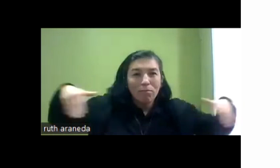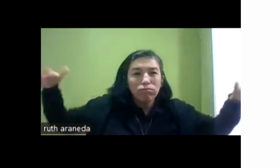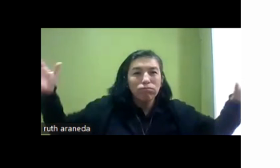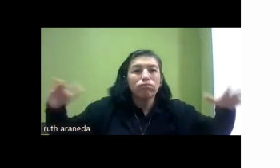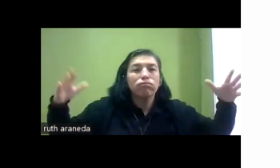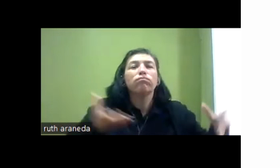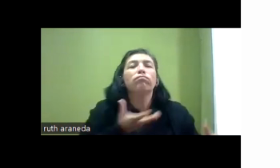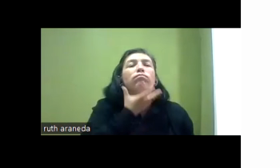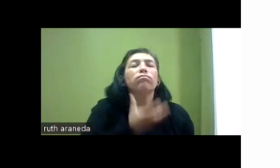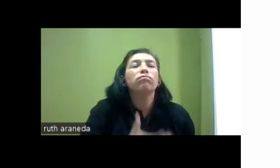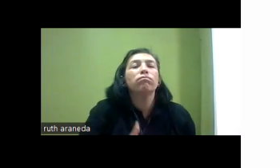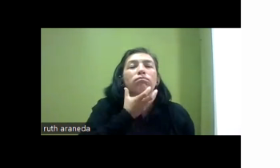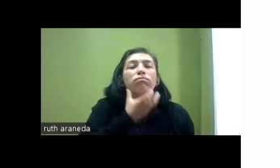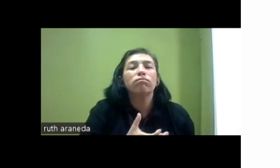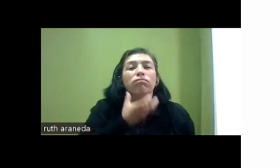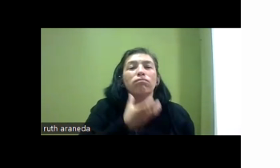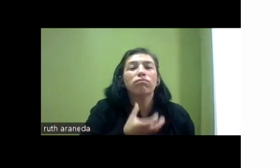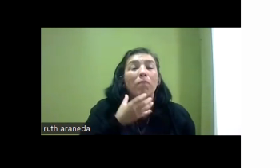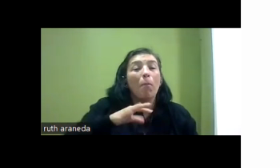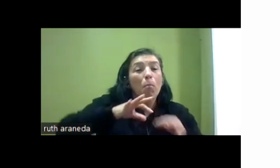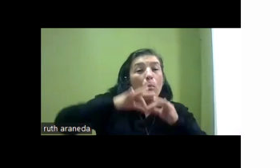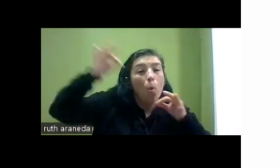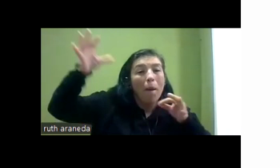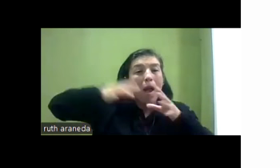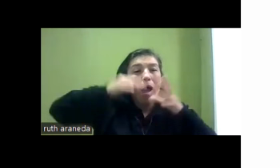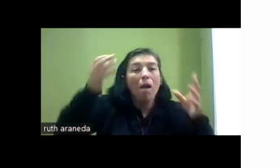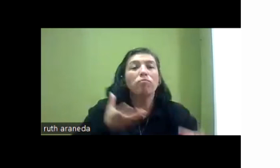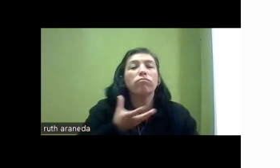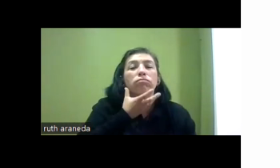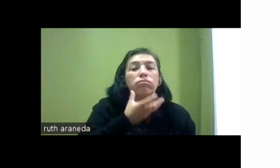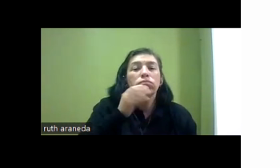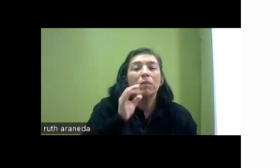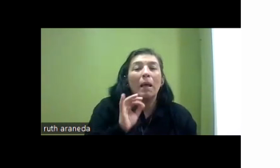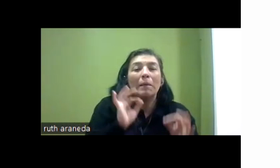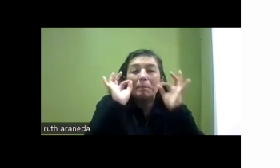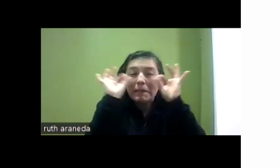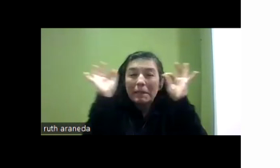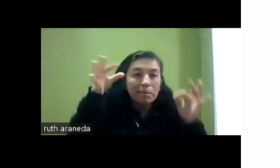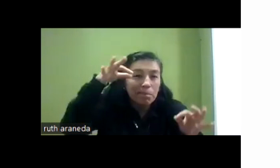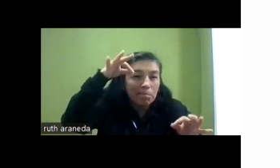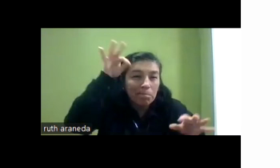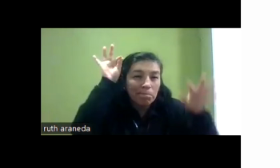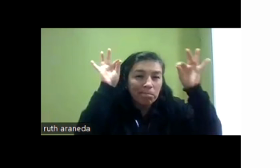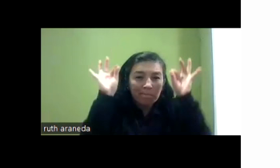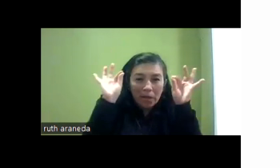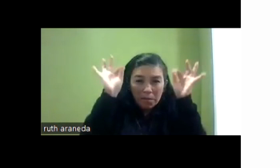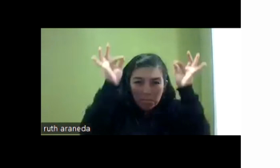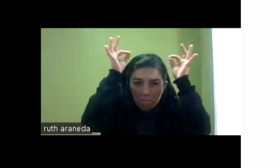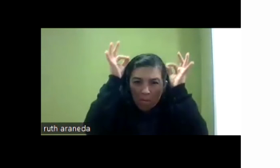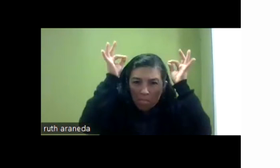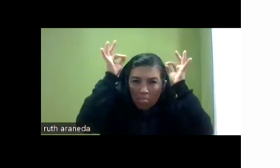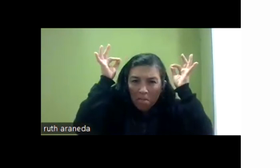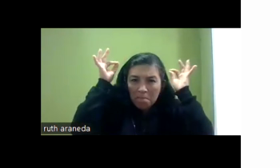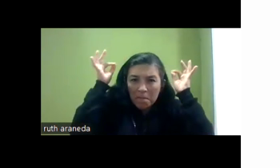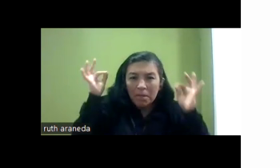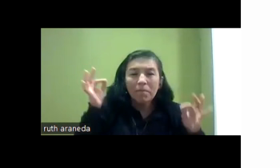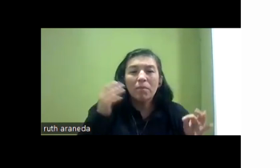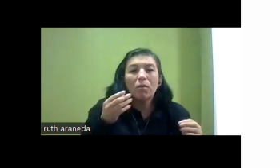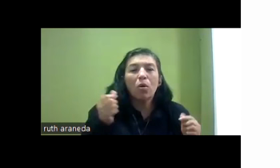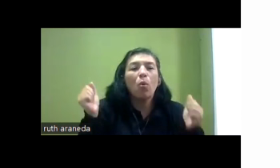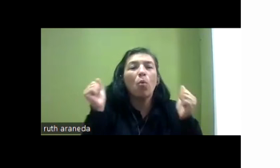pelícanos cosidas de una forma muy meticulosa, eh, con